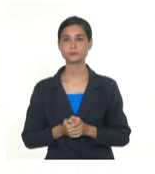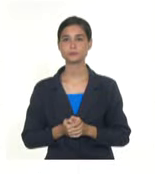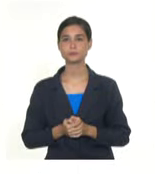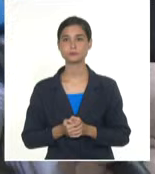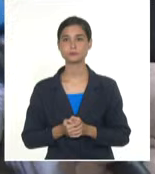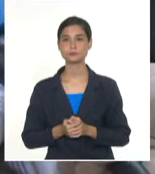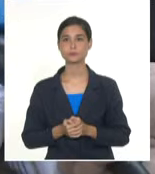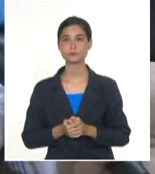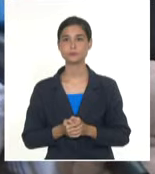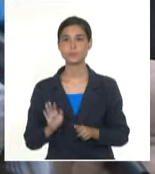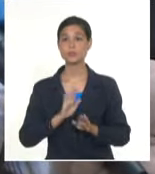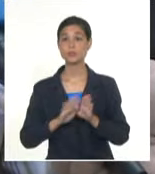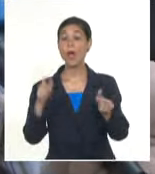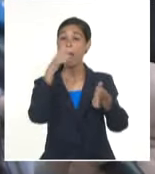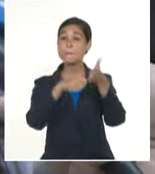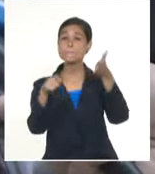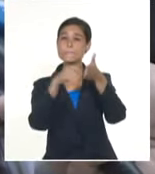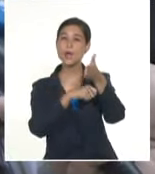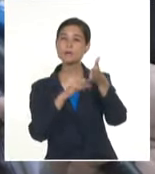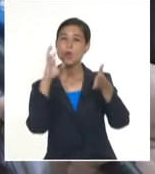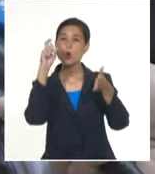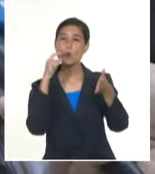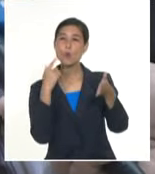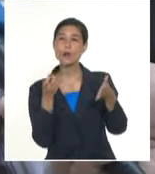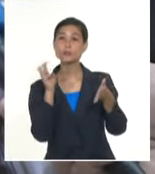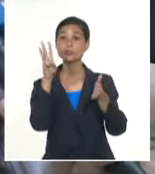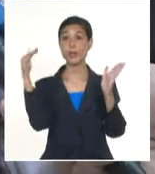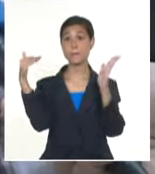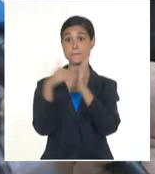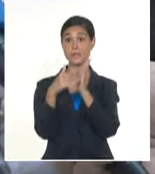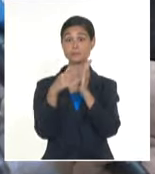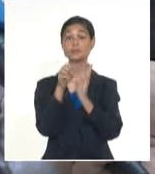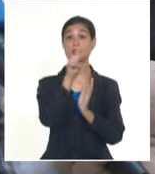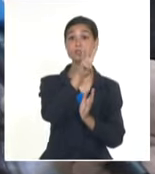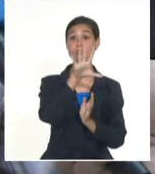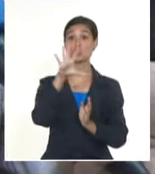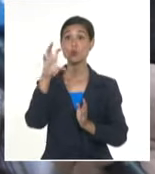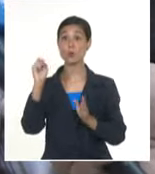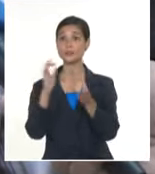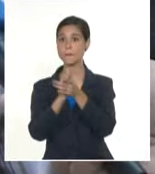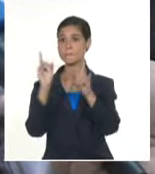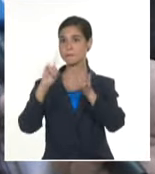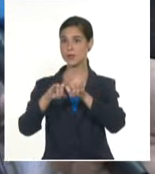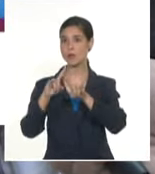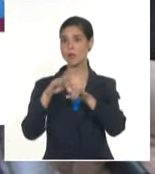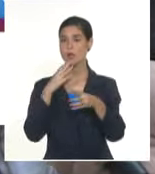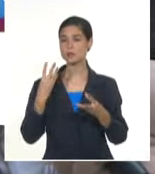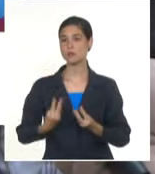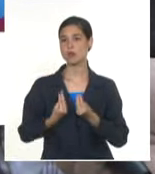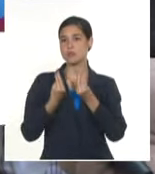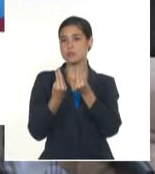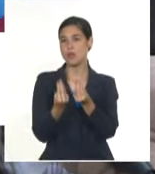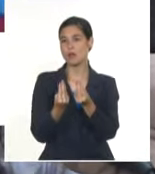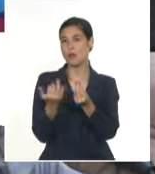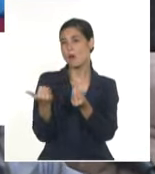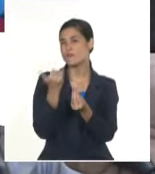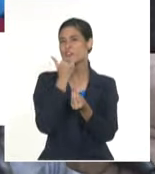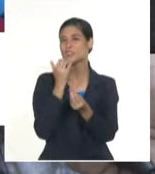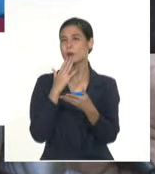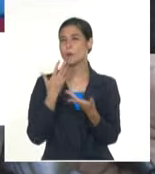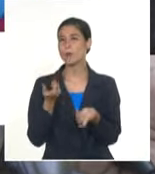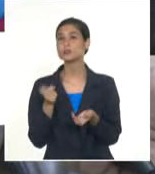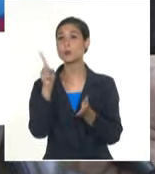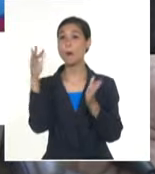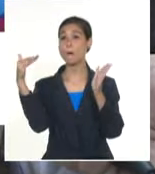Estamos estimando 3.350 megawatts de máxima demanda para el día de hoy. Eso da 1.235 megawatts de déficit y